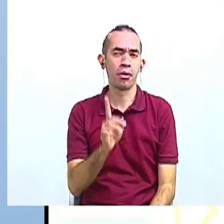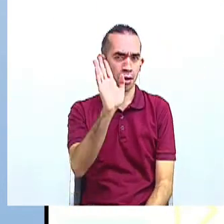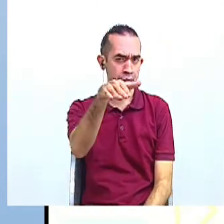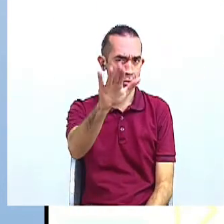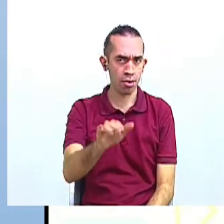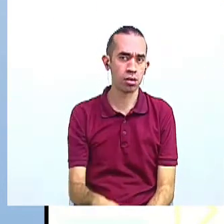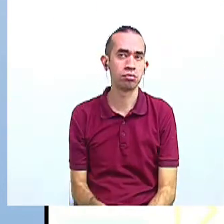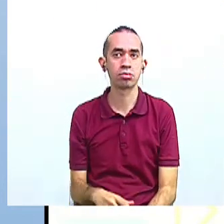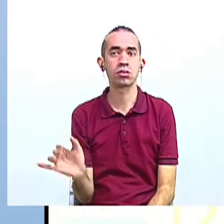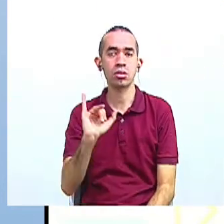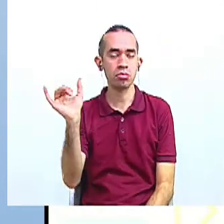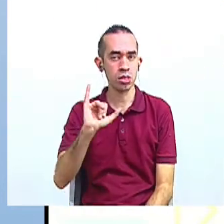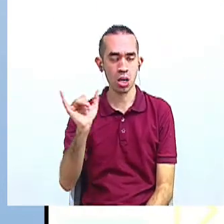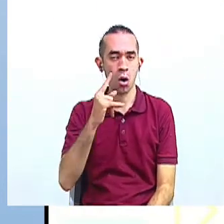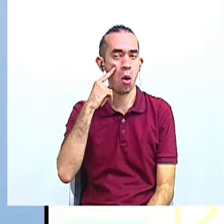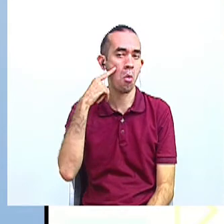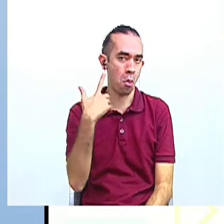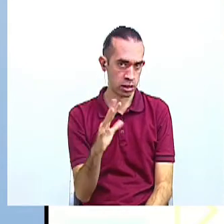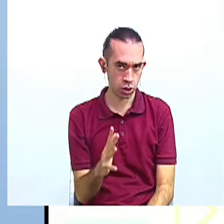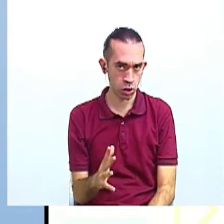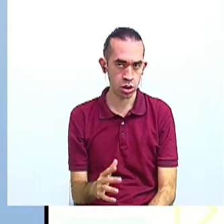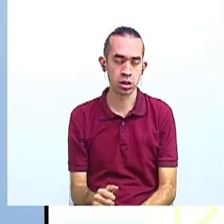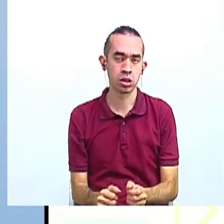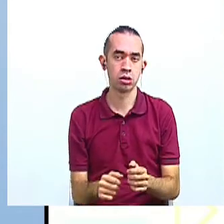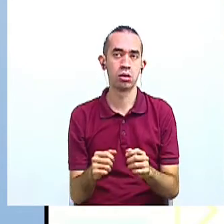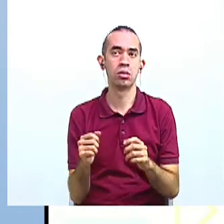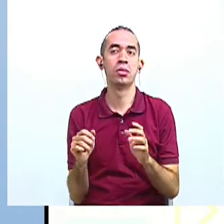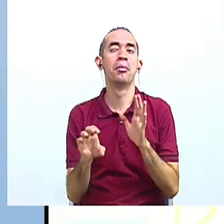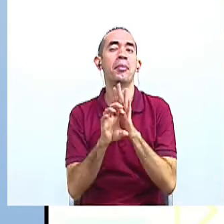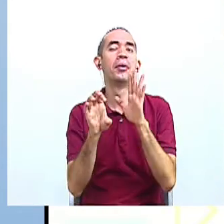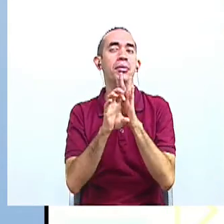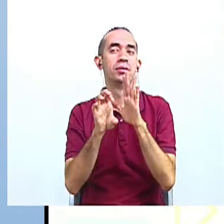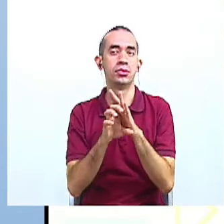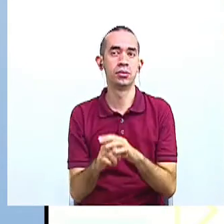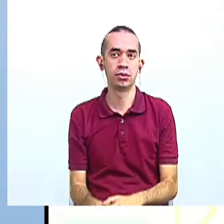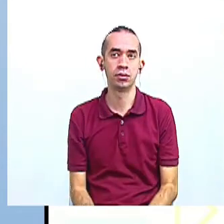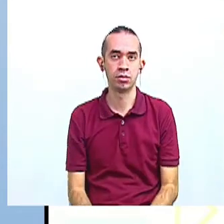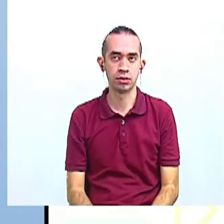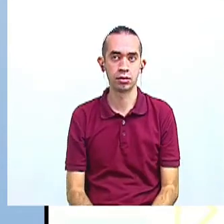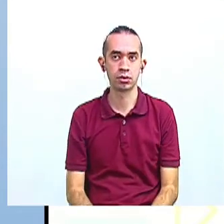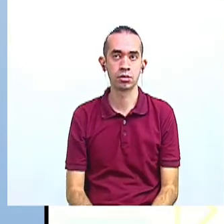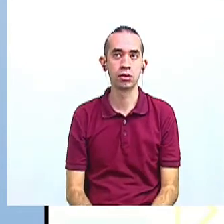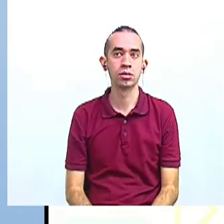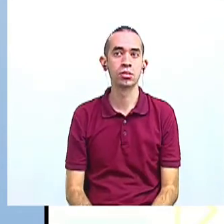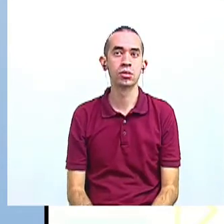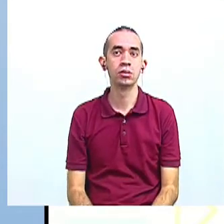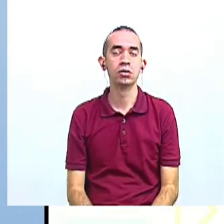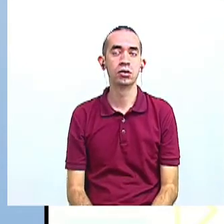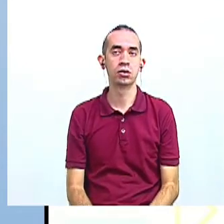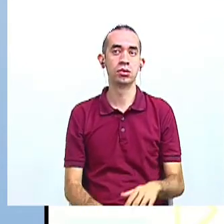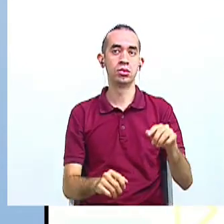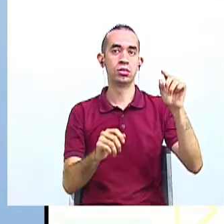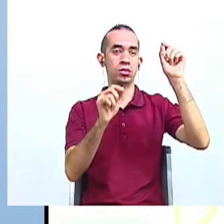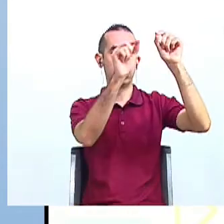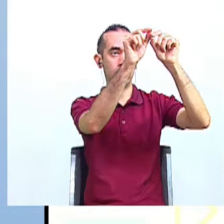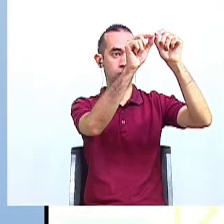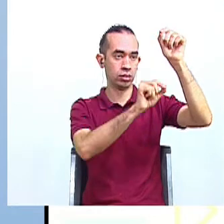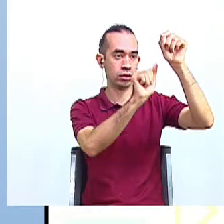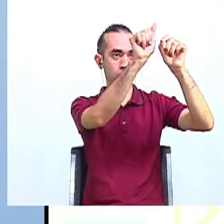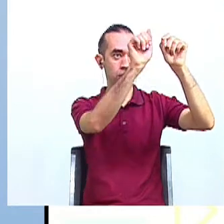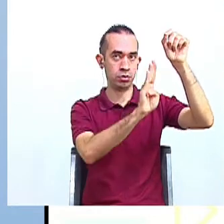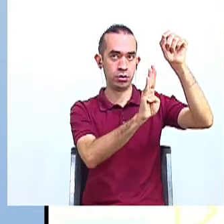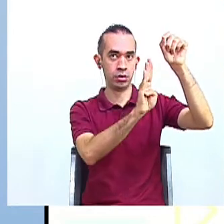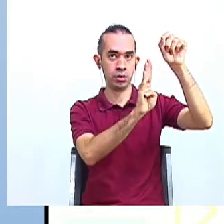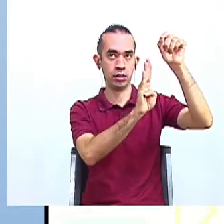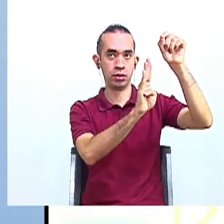existen otras comparaciones que las vamos a señalar. Por ejemplo, podemos comparar el segmento AB con el segmento